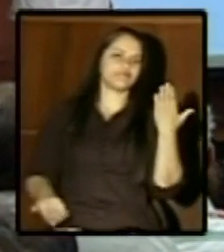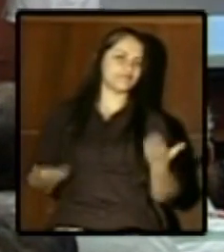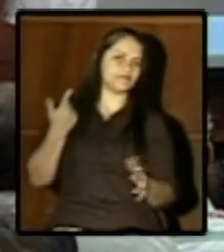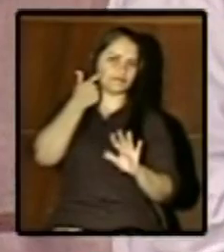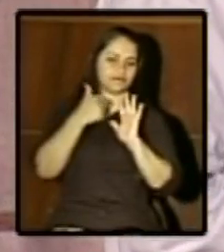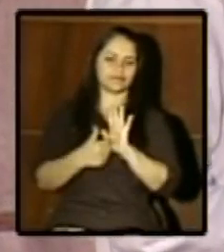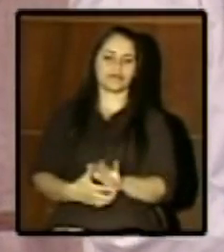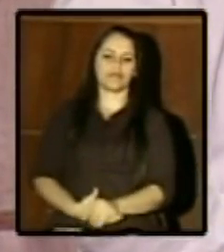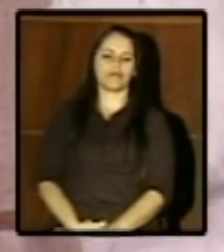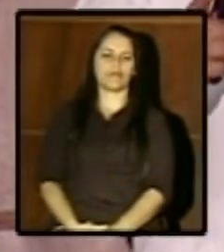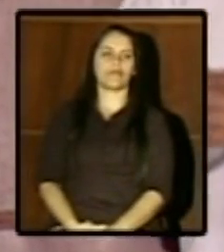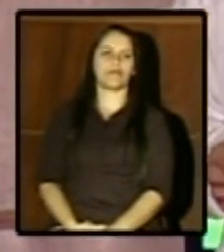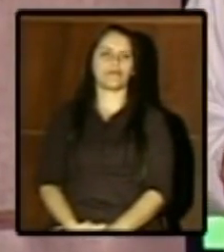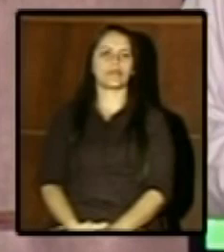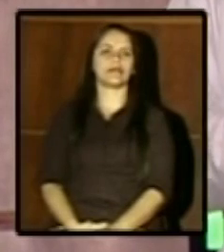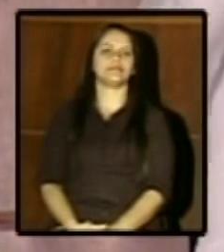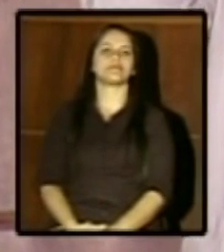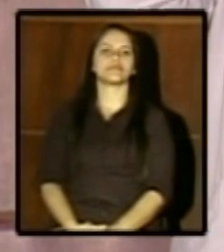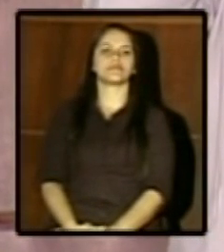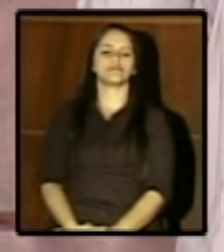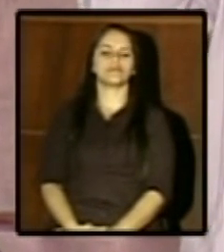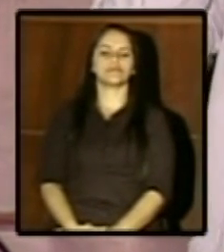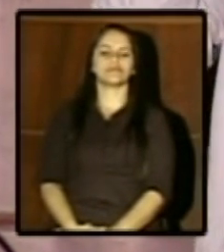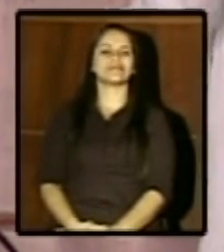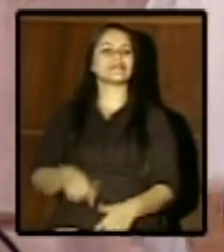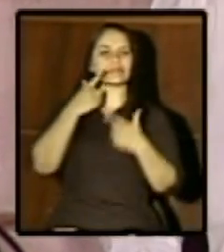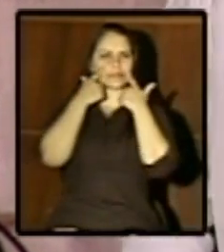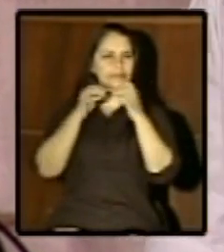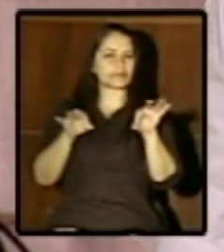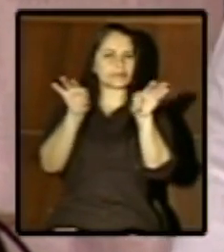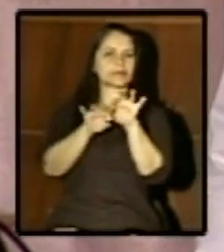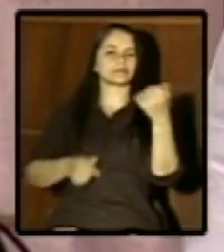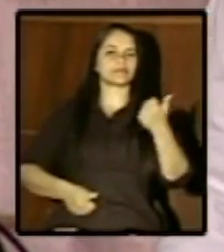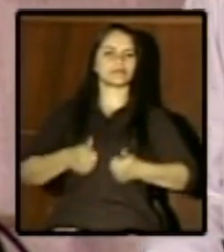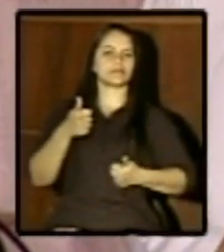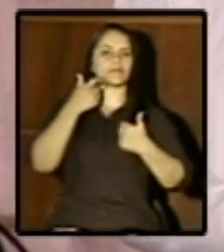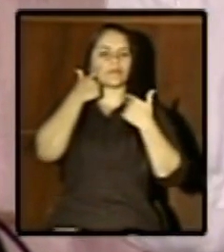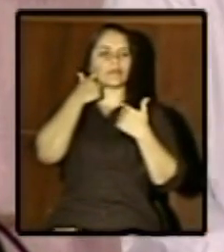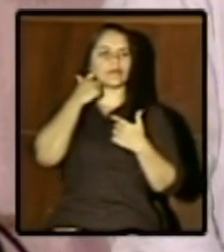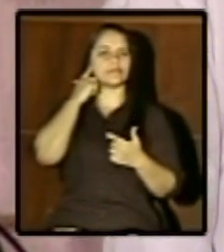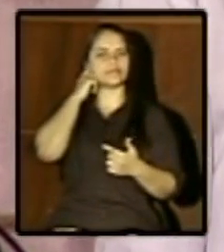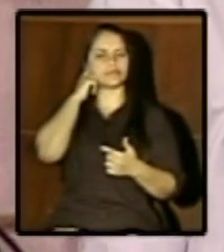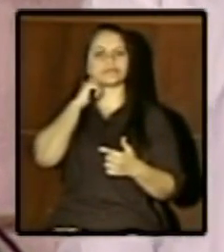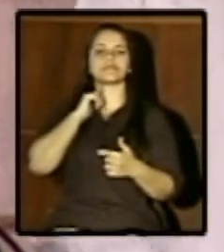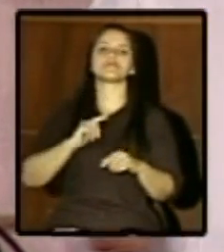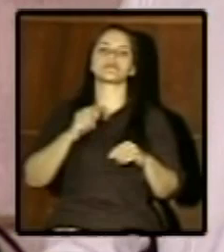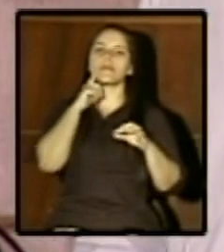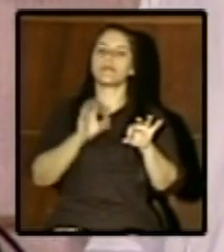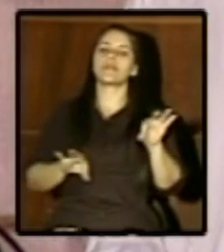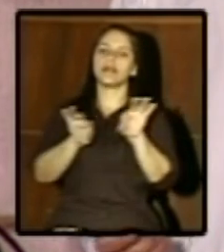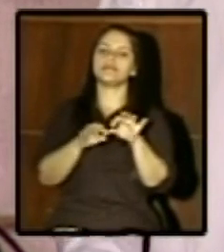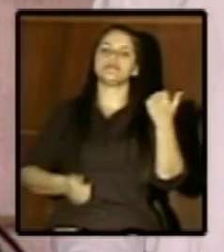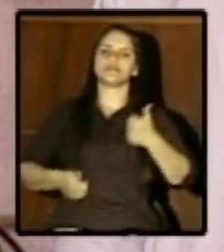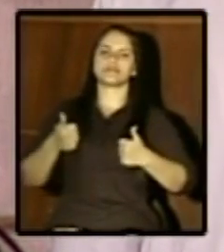detalle sencillo, pero que puede ayudar mucho. Bueno, la higiene postural, esto sí que